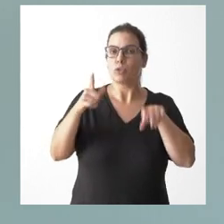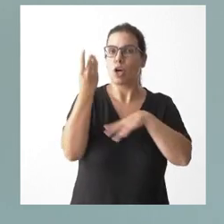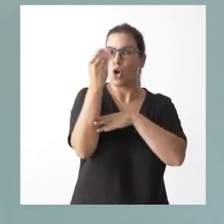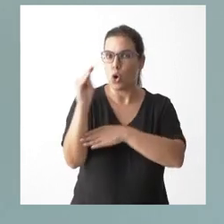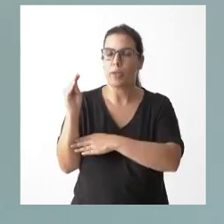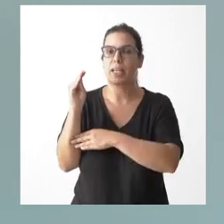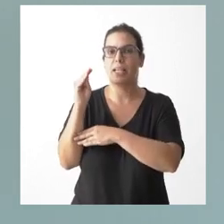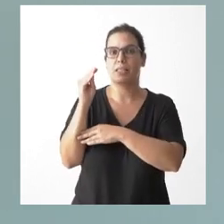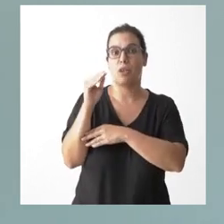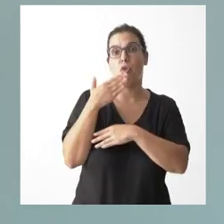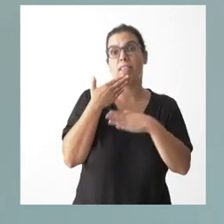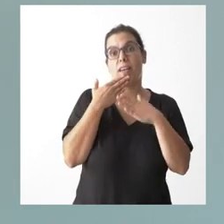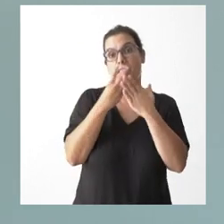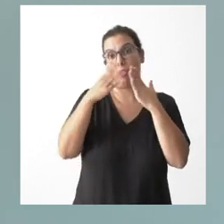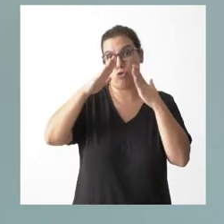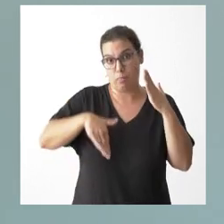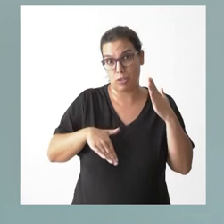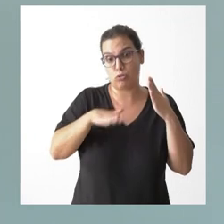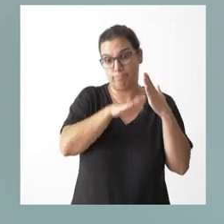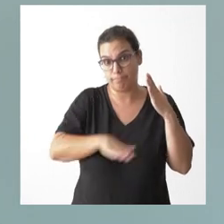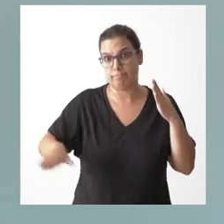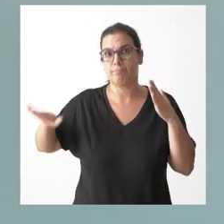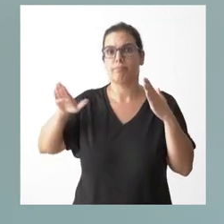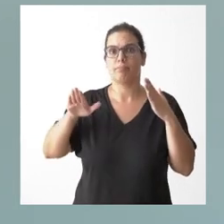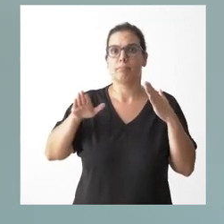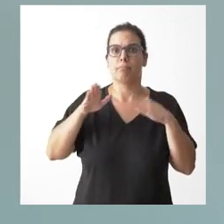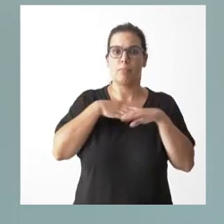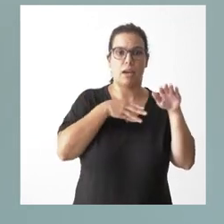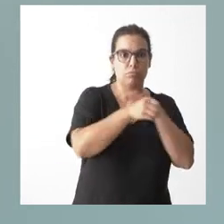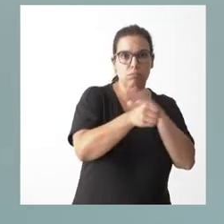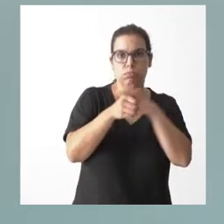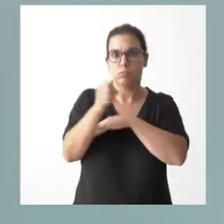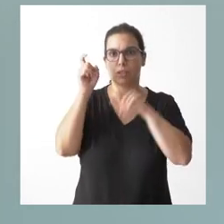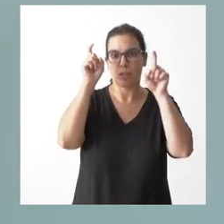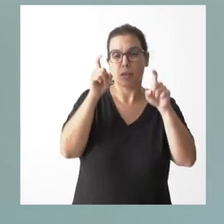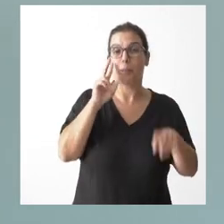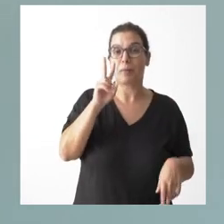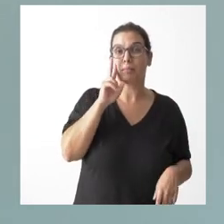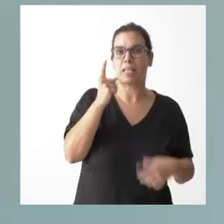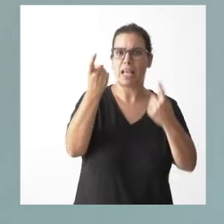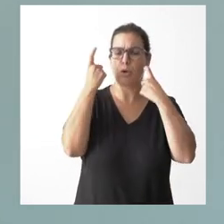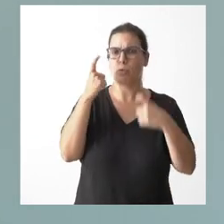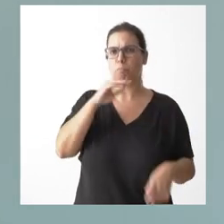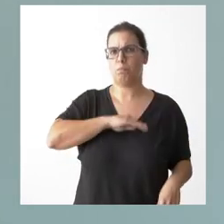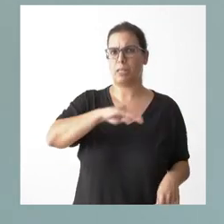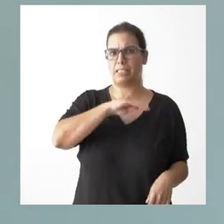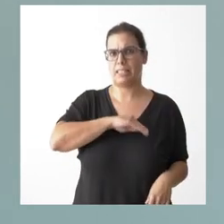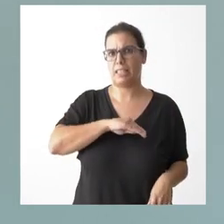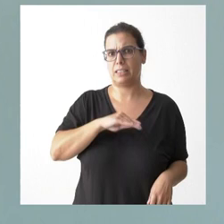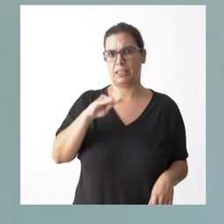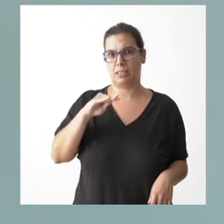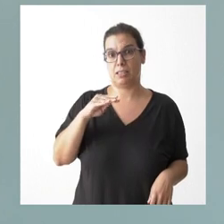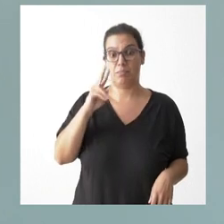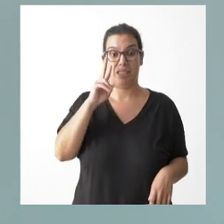personas menores que vienen a recibir este servicio educativo. Ven ustedes que hay una proporción muy alta de alumnos dentro del total